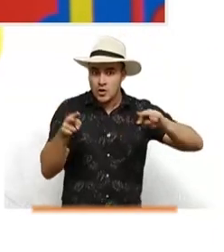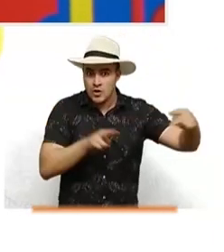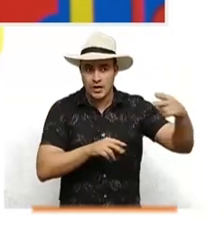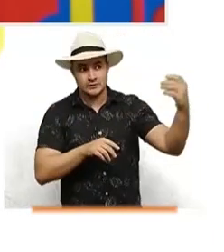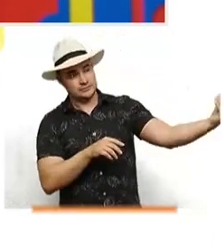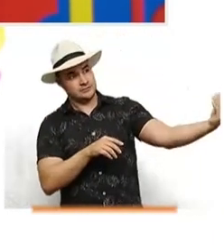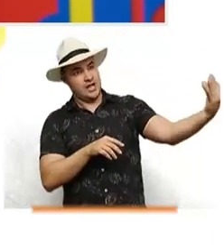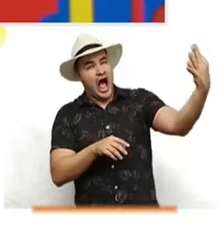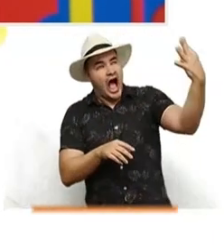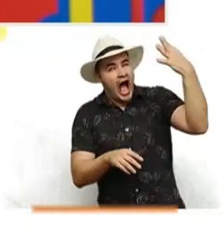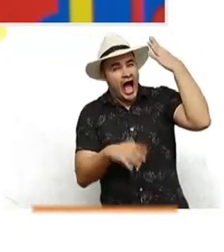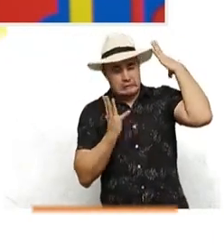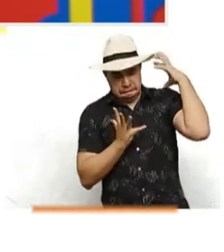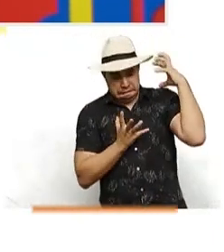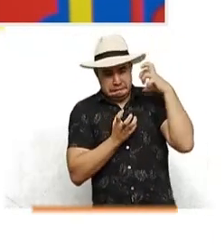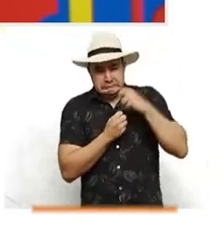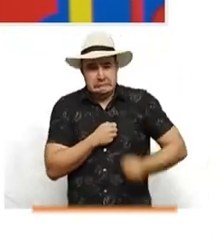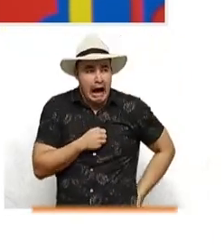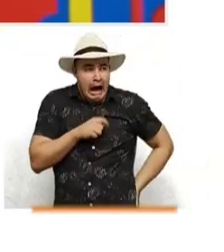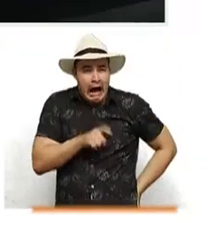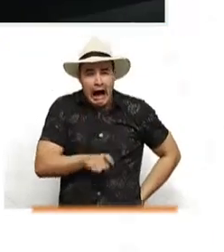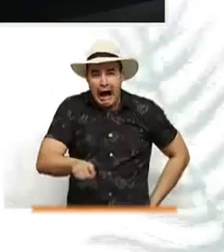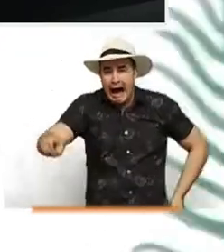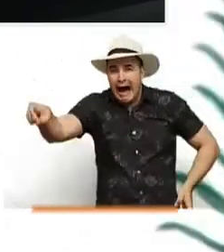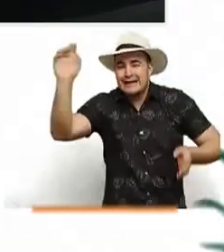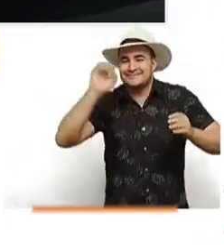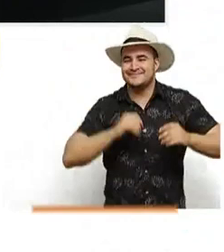Santander, se le comen el jundillo.